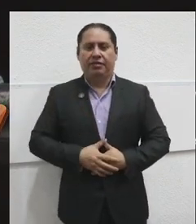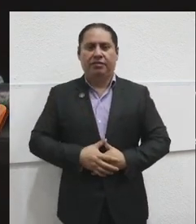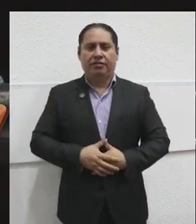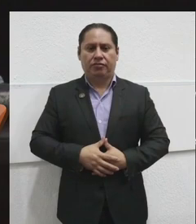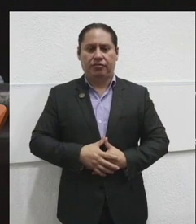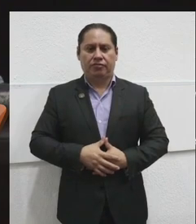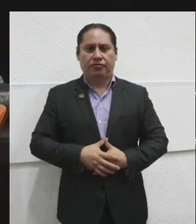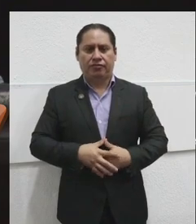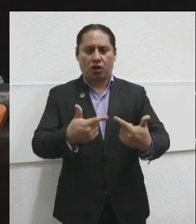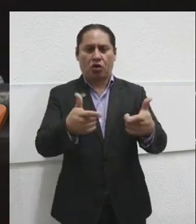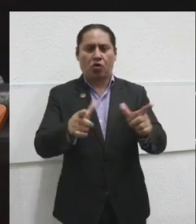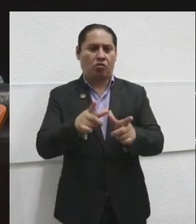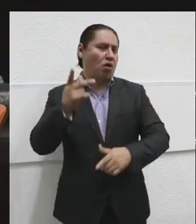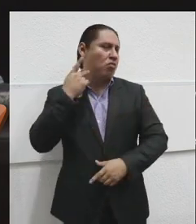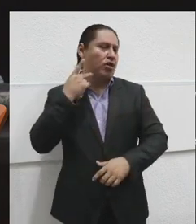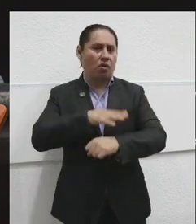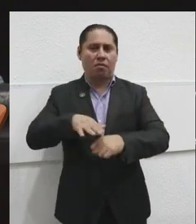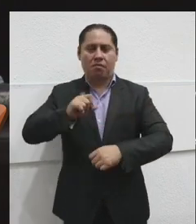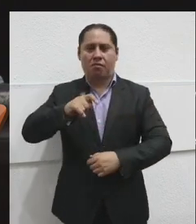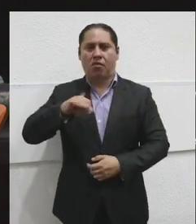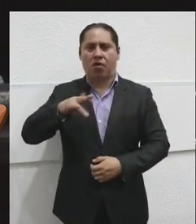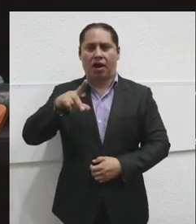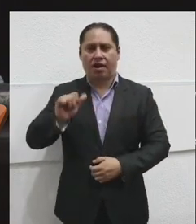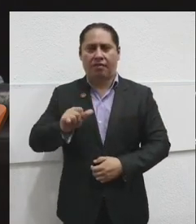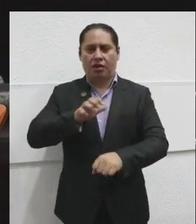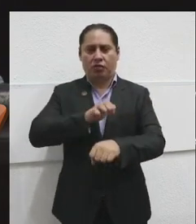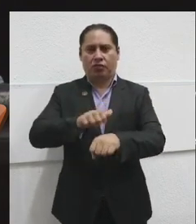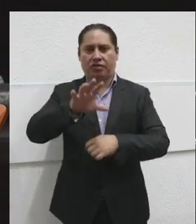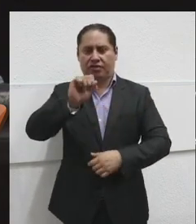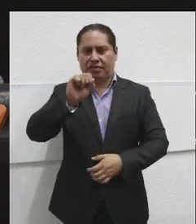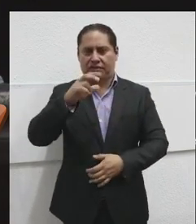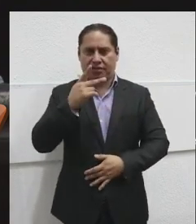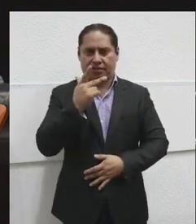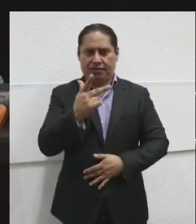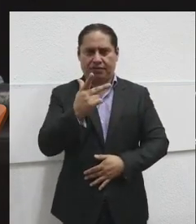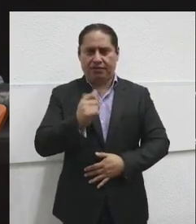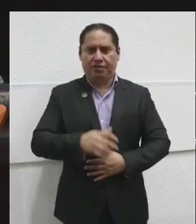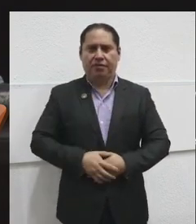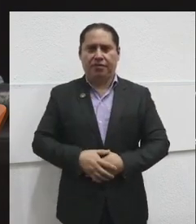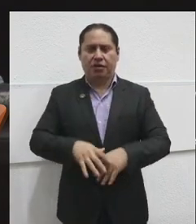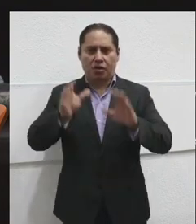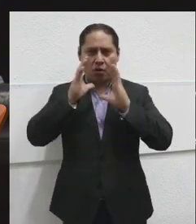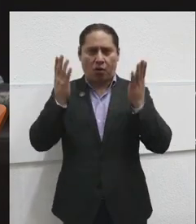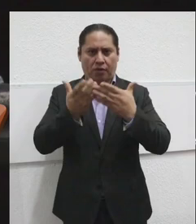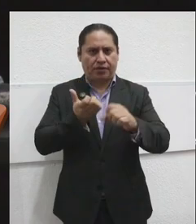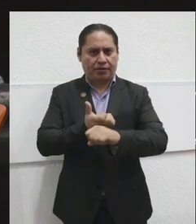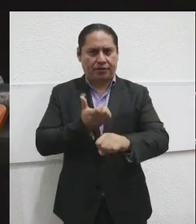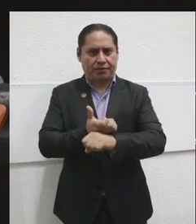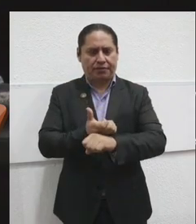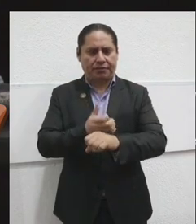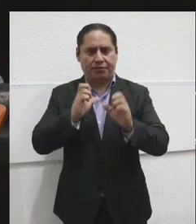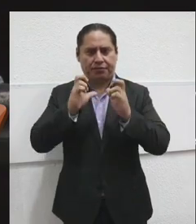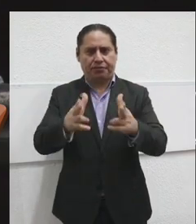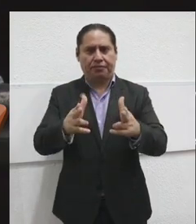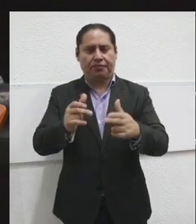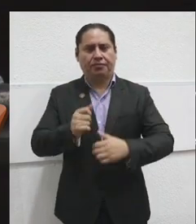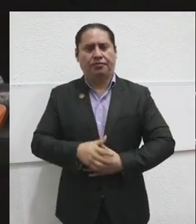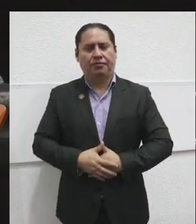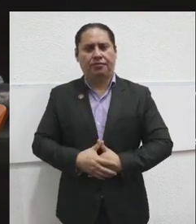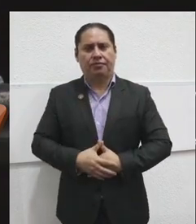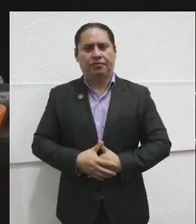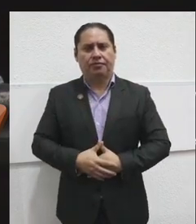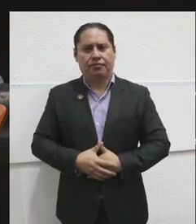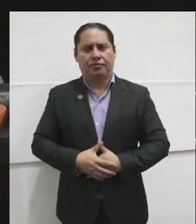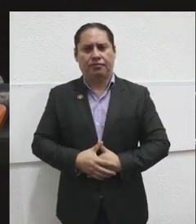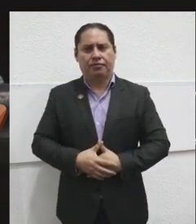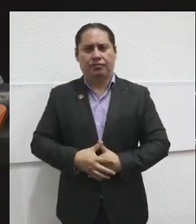Grupo Parlamentario de Morena en la 68ª Legislatura del Honorable Congreso del Estado de Chiapas, con